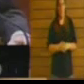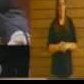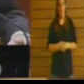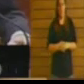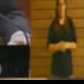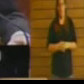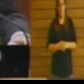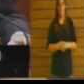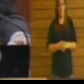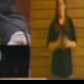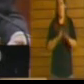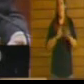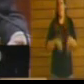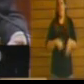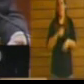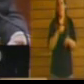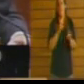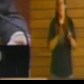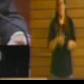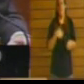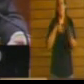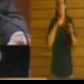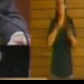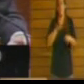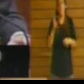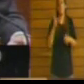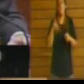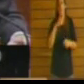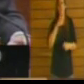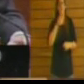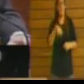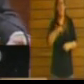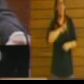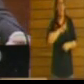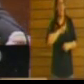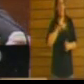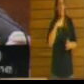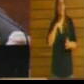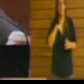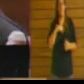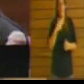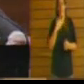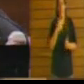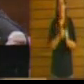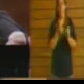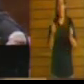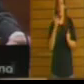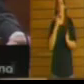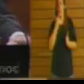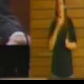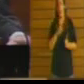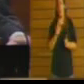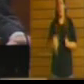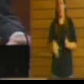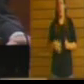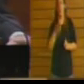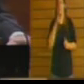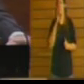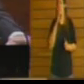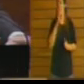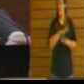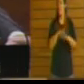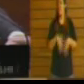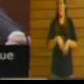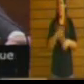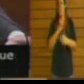Como al final no le va a quedar más remedio en otro tipo de cuestiones también, reconocer lo que dice la oposición, porque evidentemente la priorización